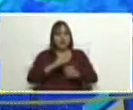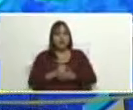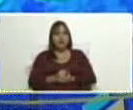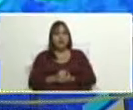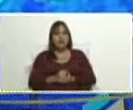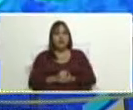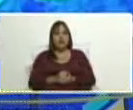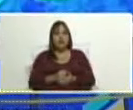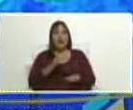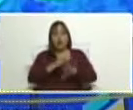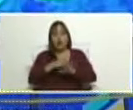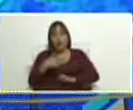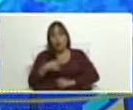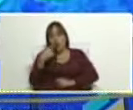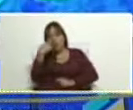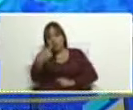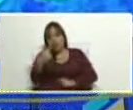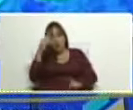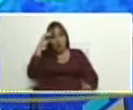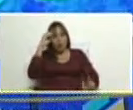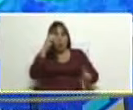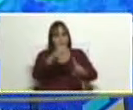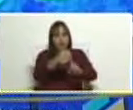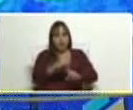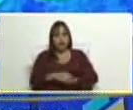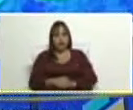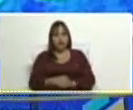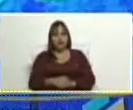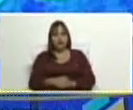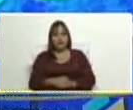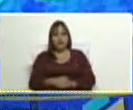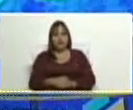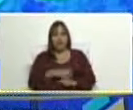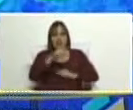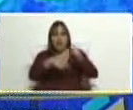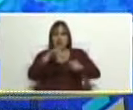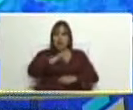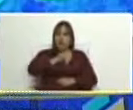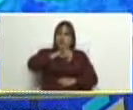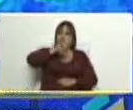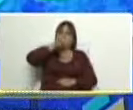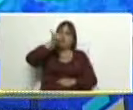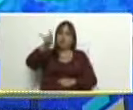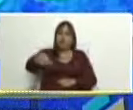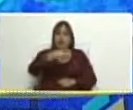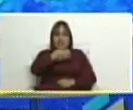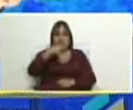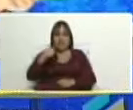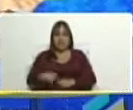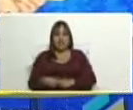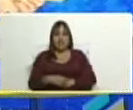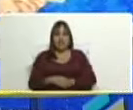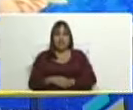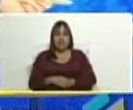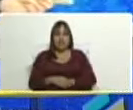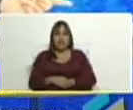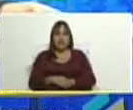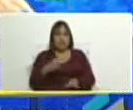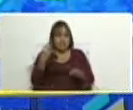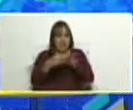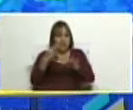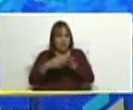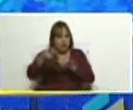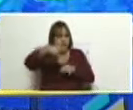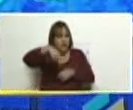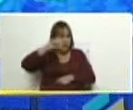porque les puse una meta, sobre todo después del viaje que hice a China, en septiembre. Ustedes lo